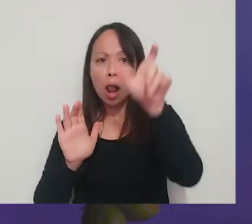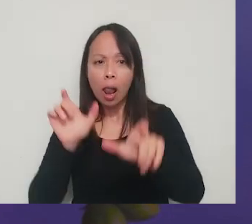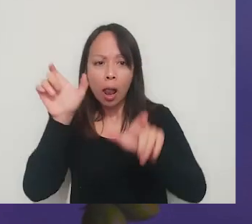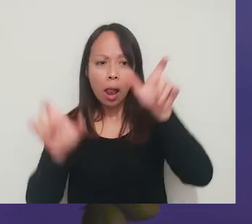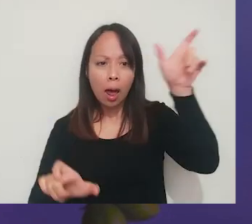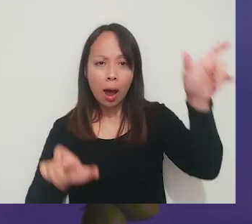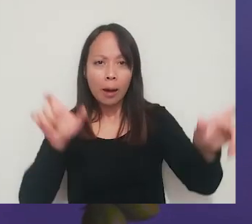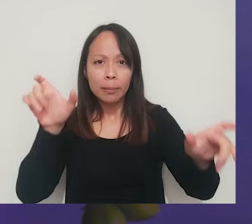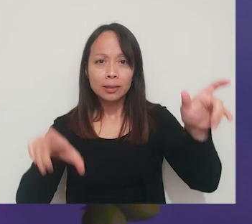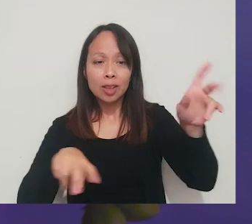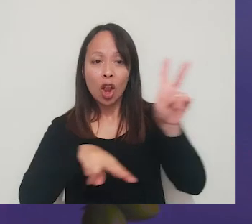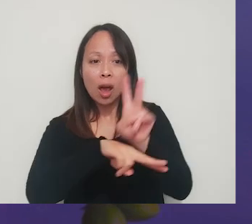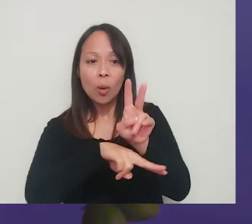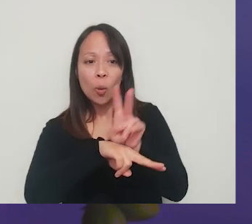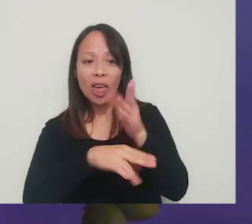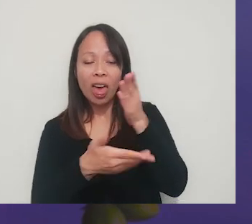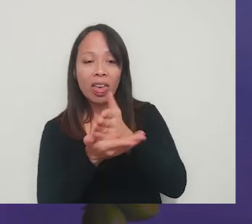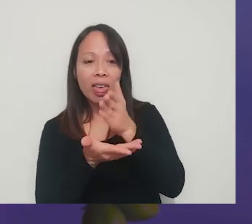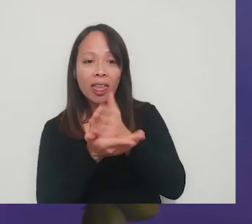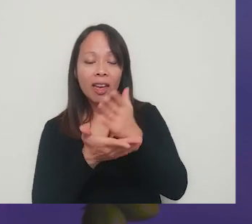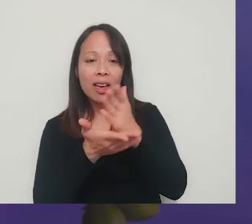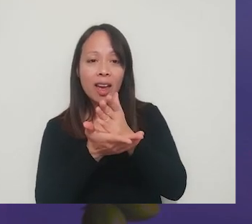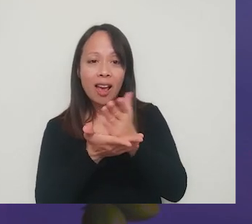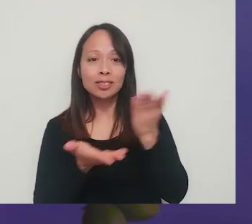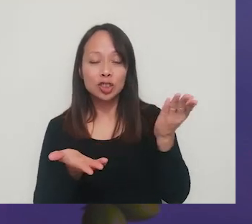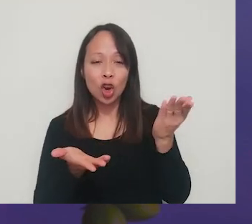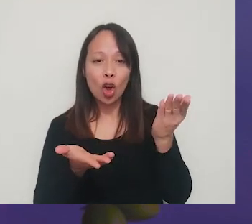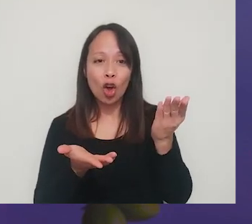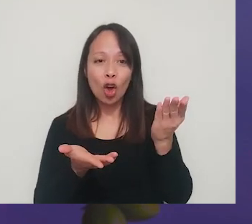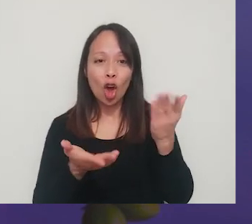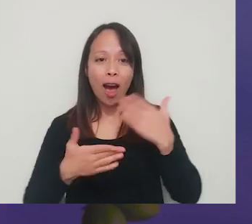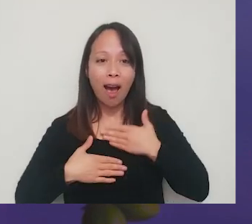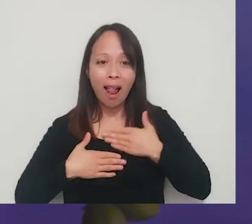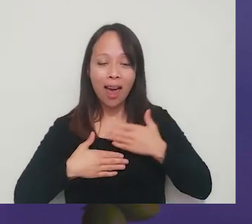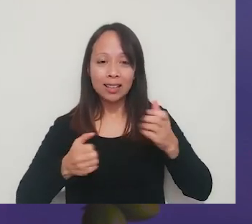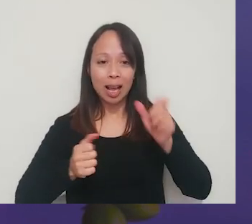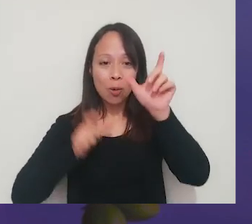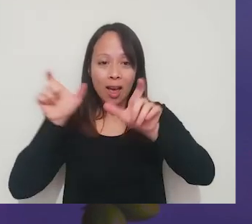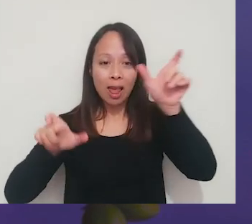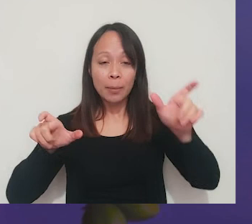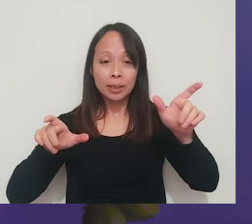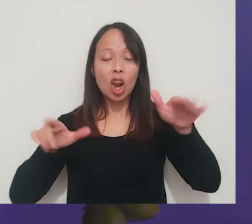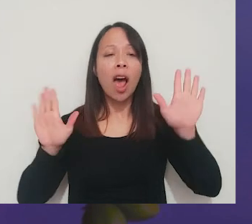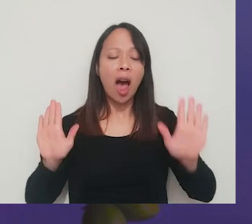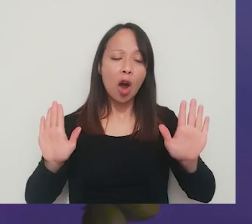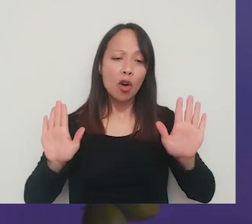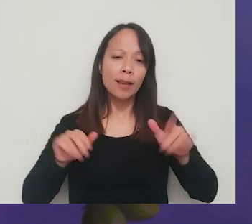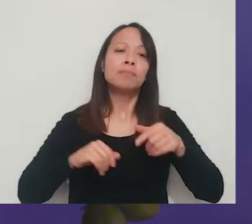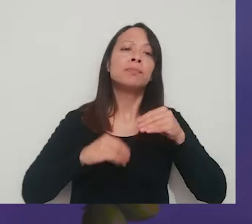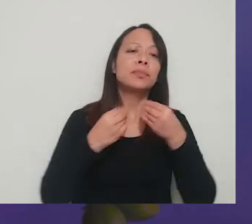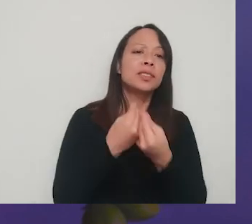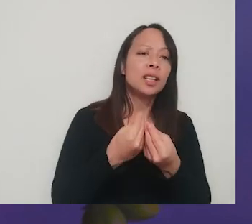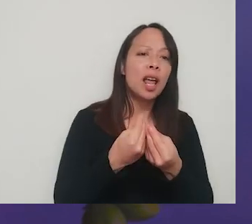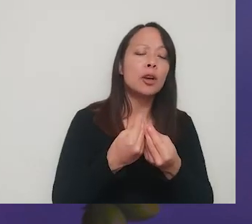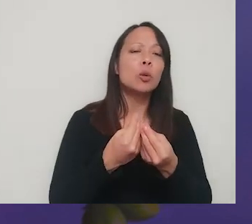siempre la protección de los derechos humanos. En este contexto, y a modo de conclusión, en pos del